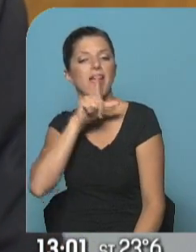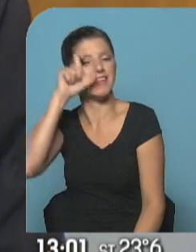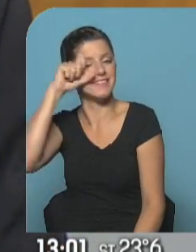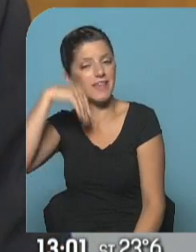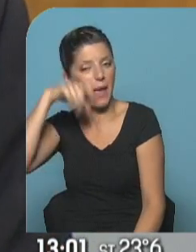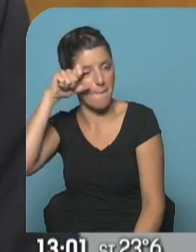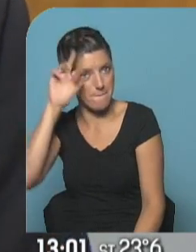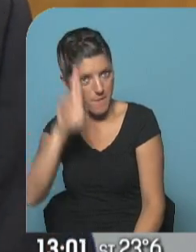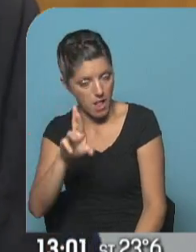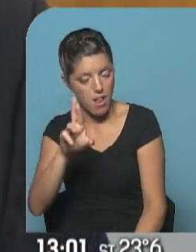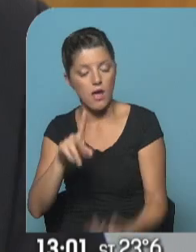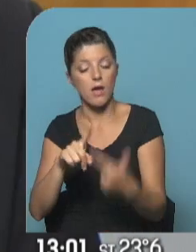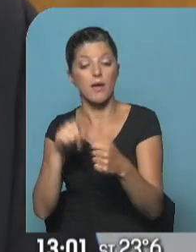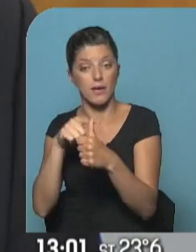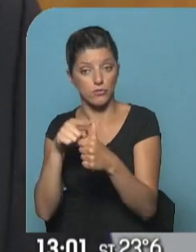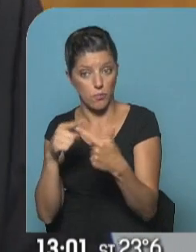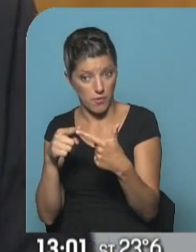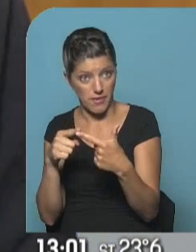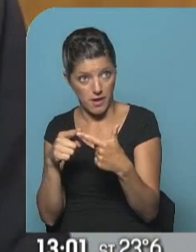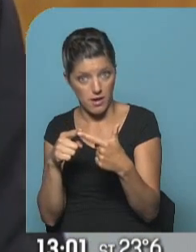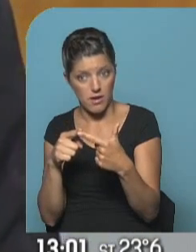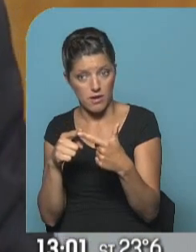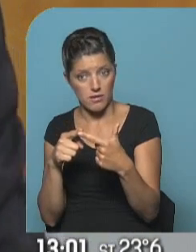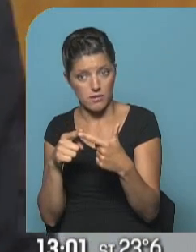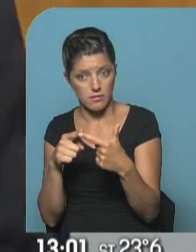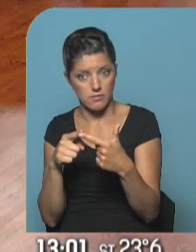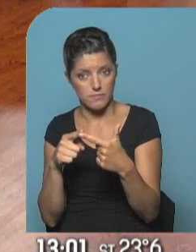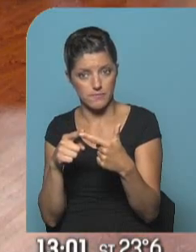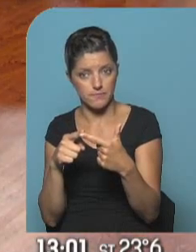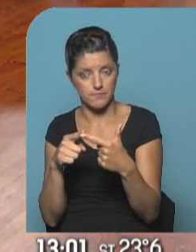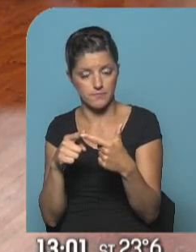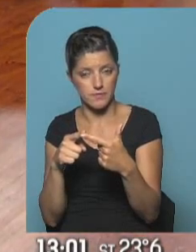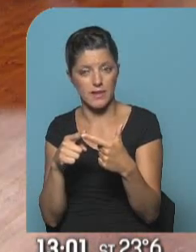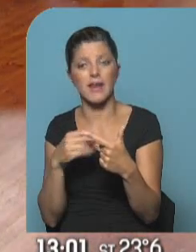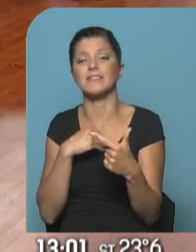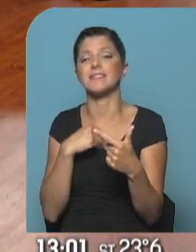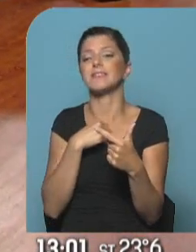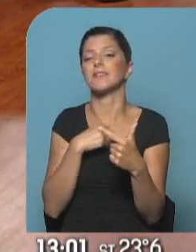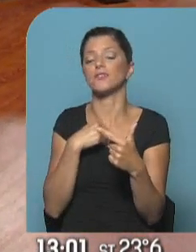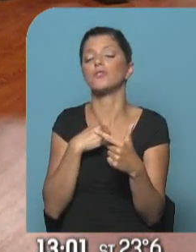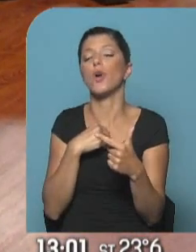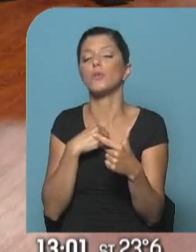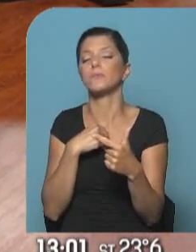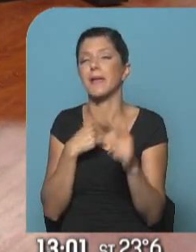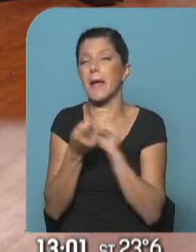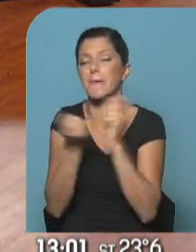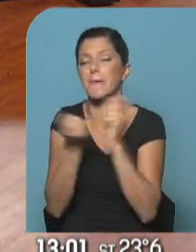Lula, la propuesta del referéndum revocatorio de las medidas que él califica